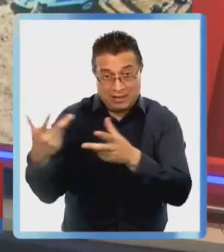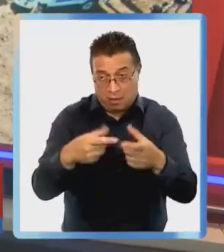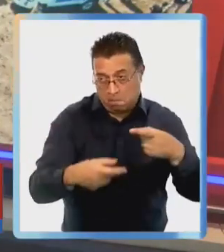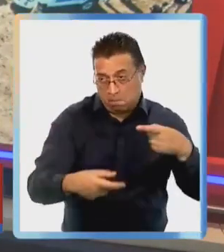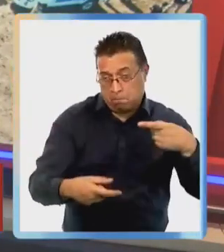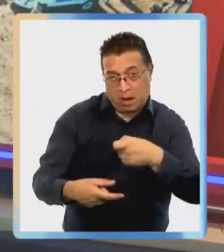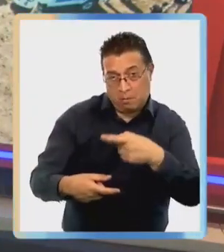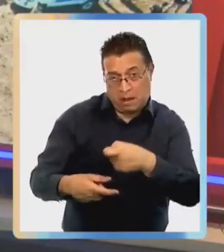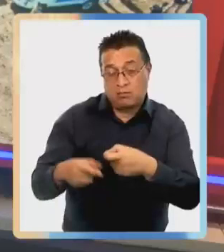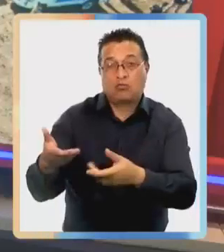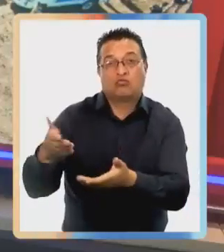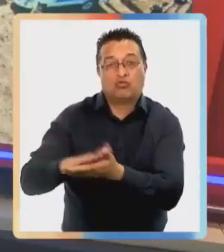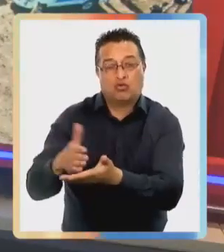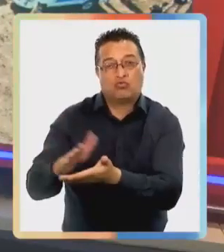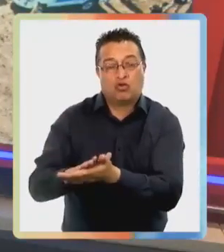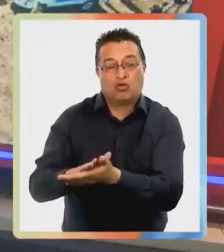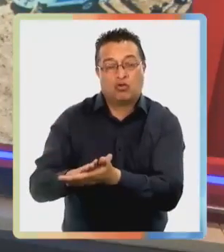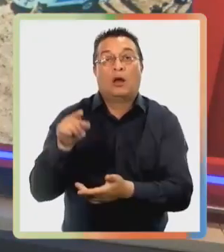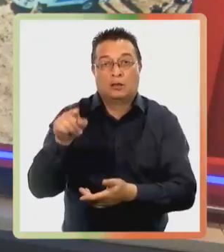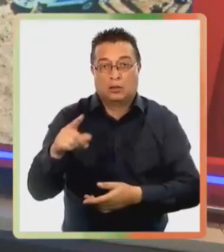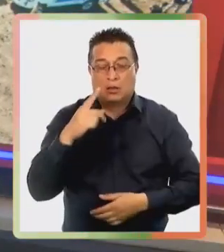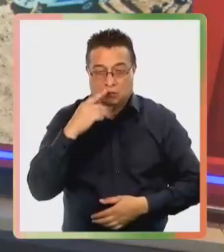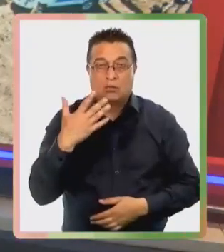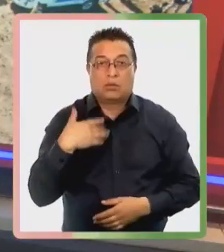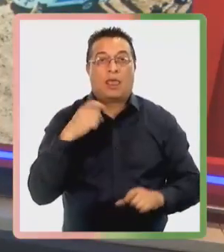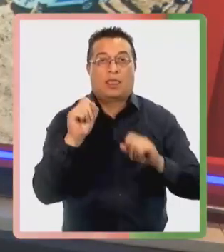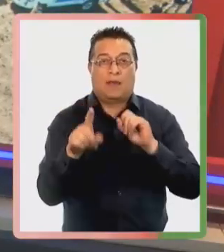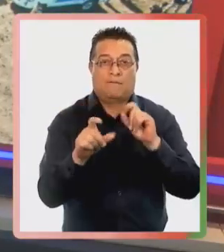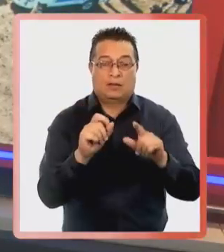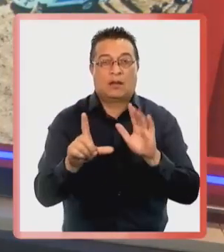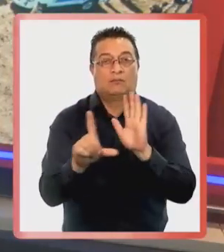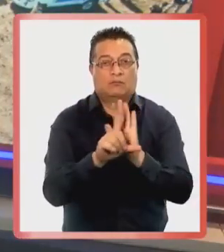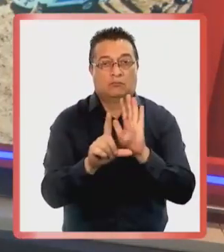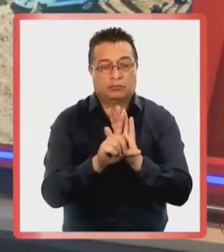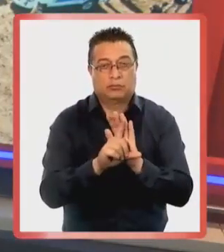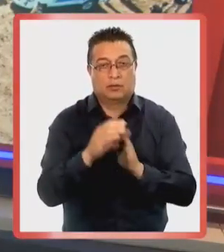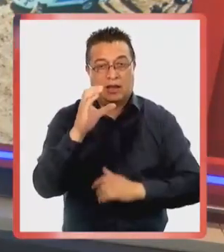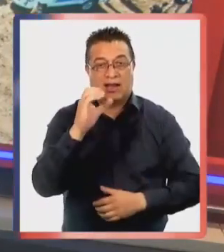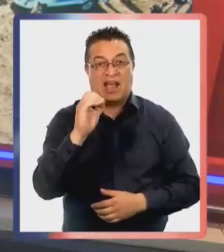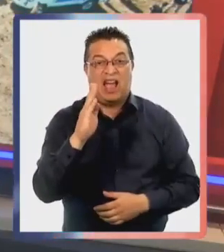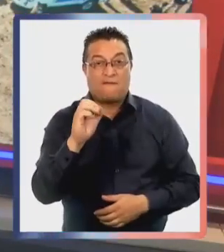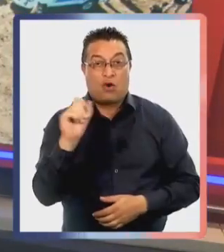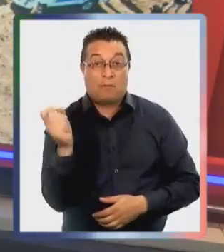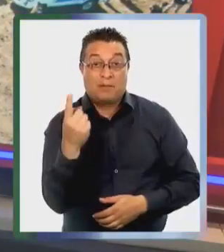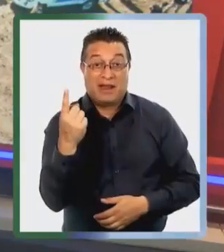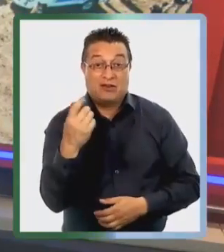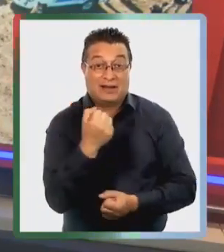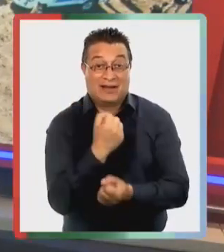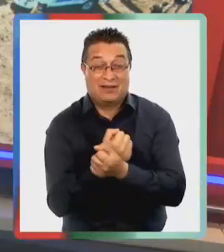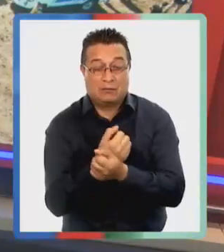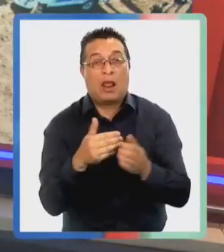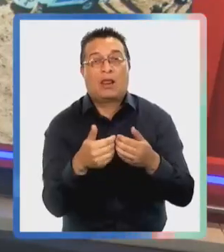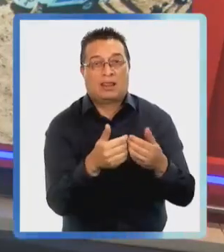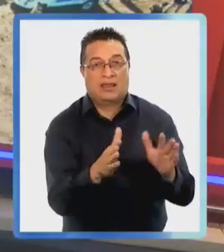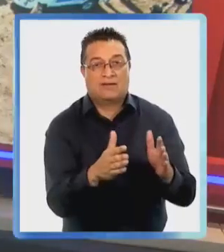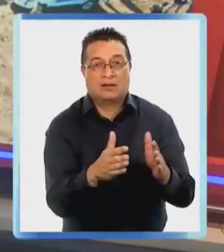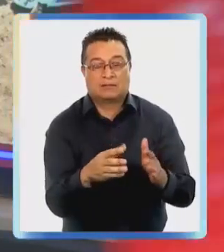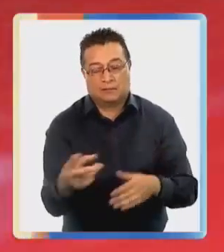Por considerarse que actuó en legítima defensa, el cabo primero quedó en libertad. Universidad Autónoma Televisión con la